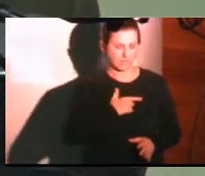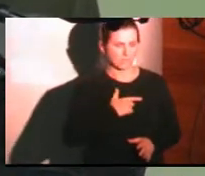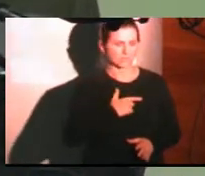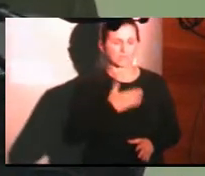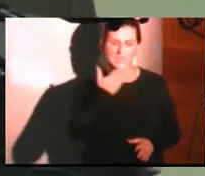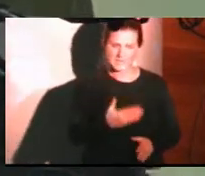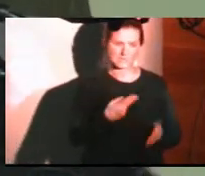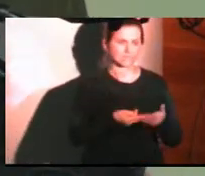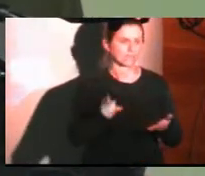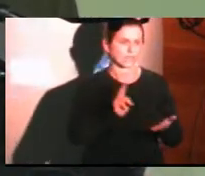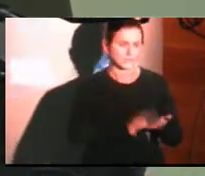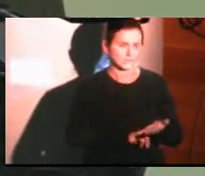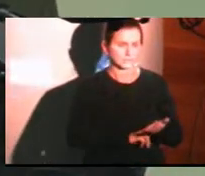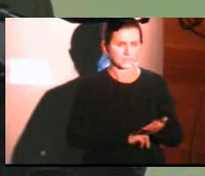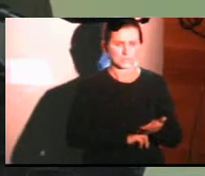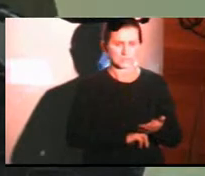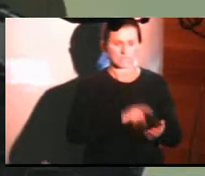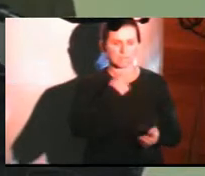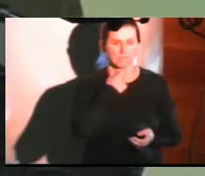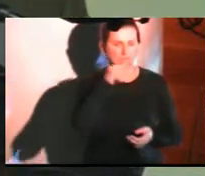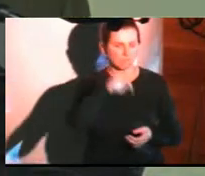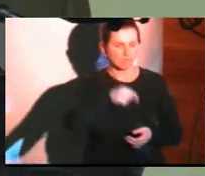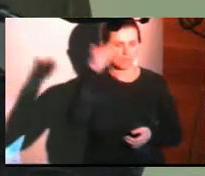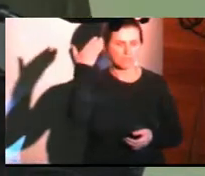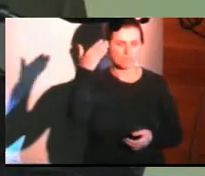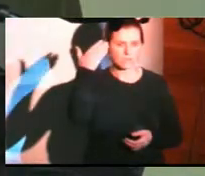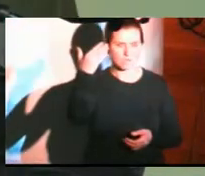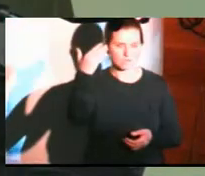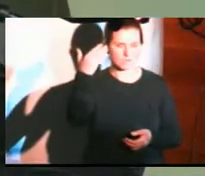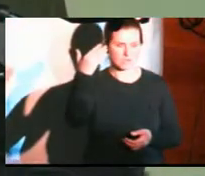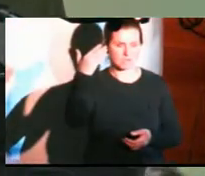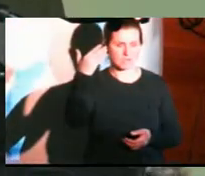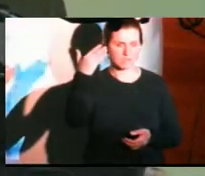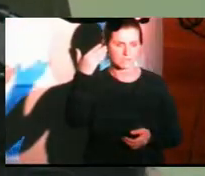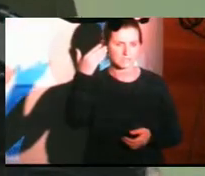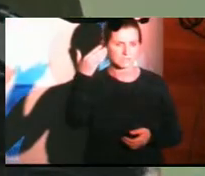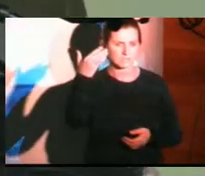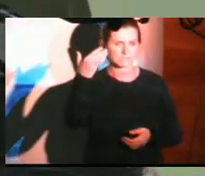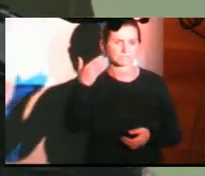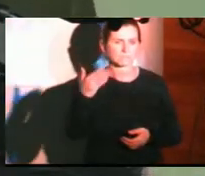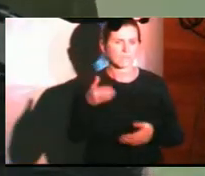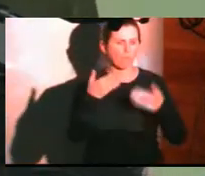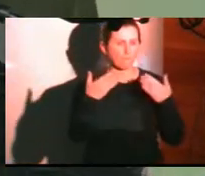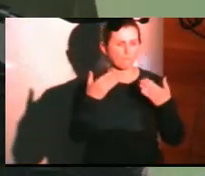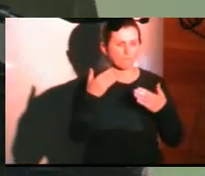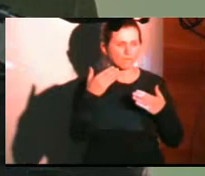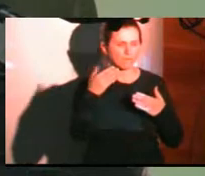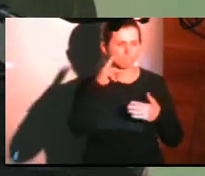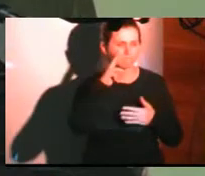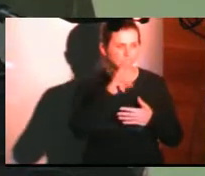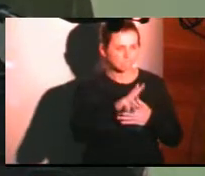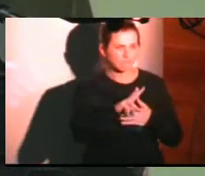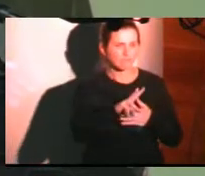les deseamos que en estas jornadas tengan en los expositores brillantes que han